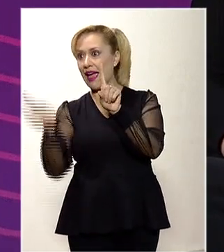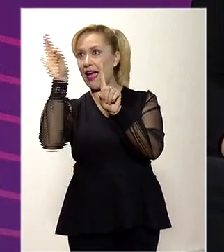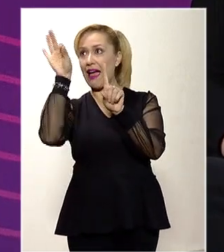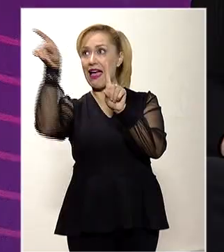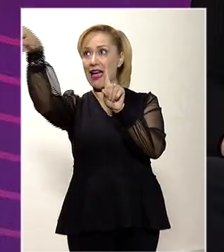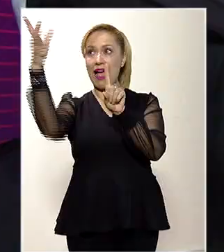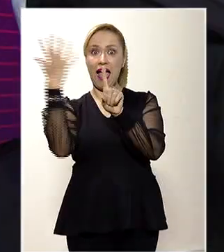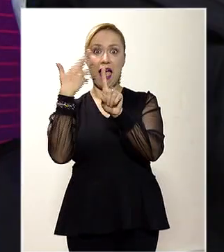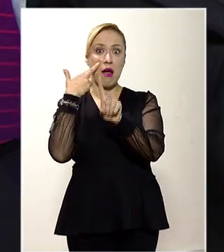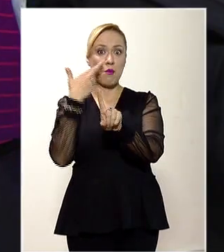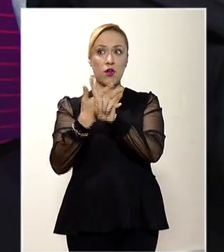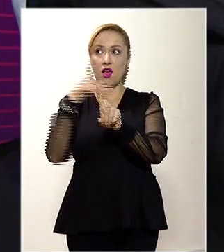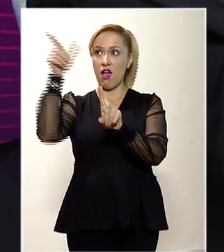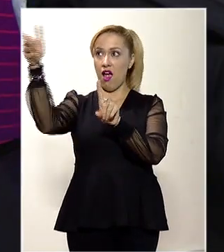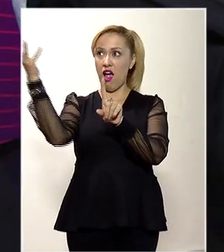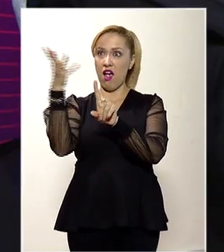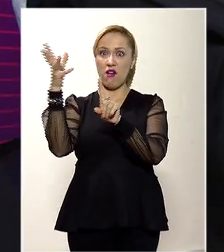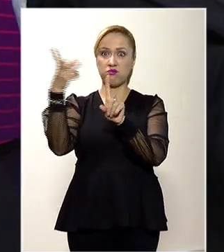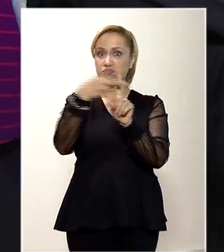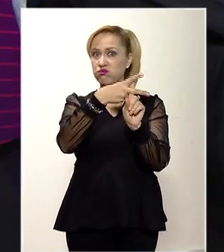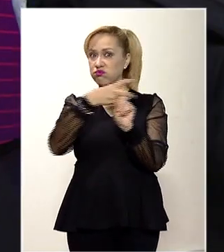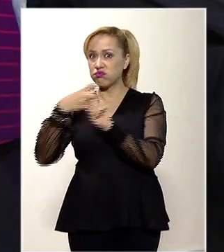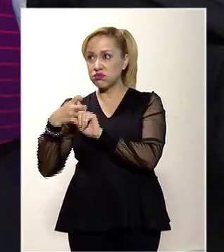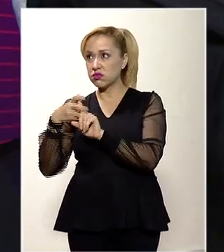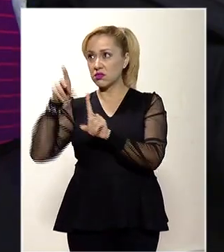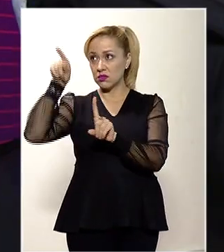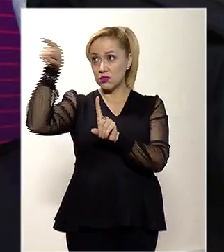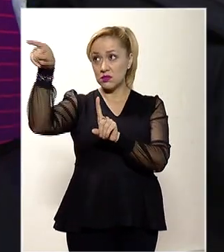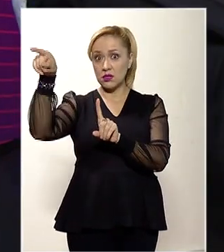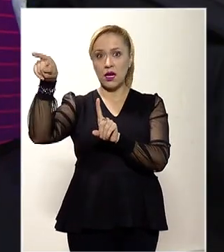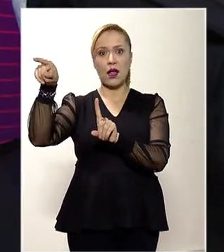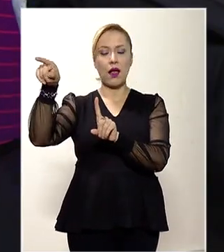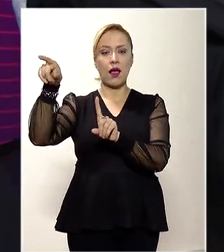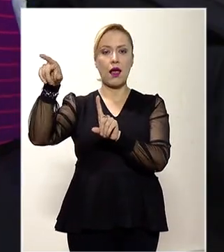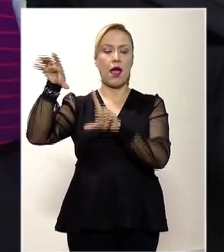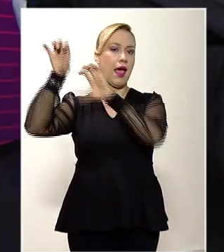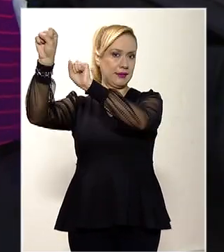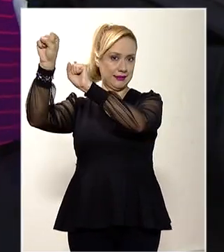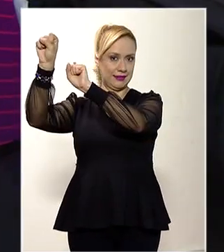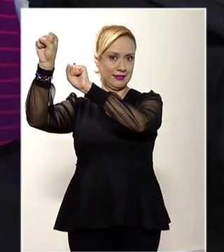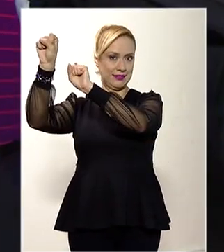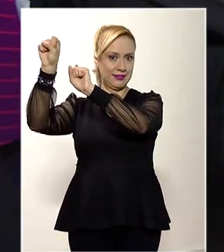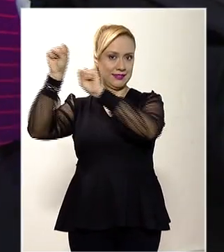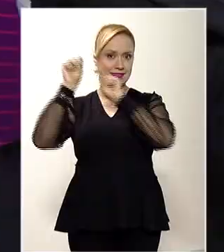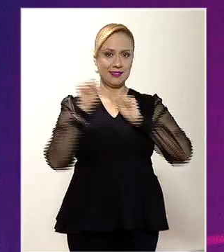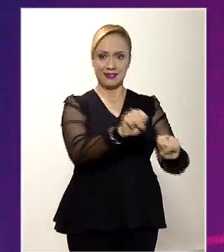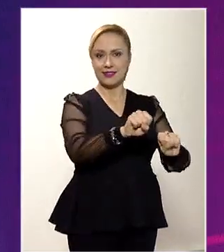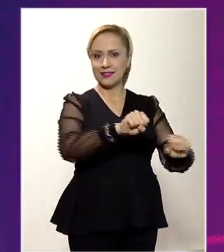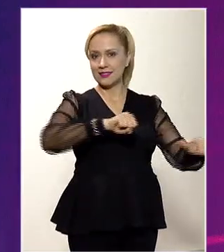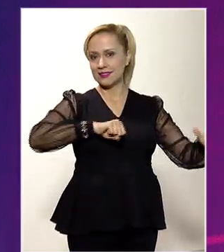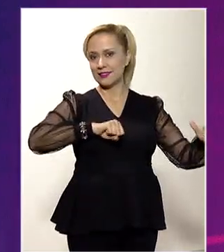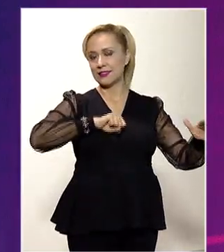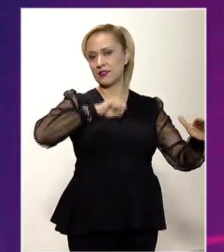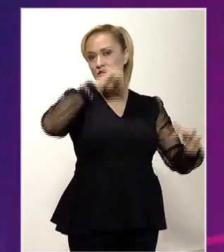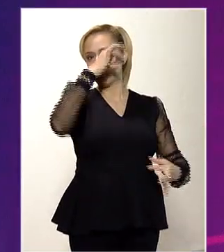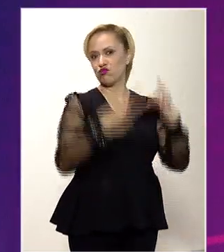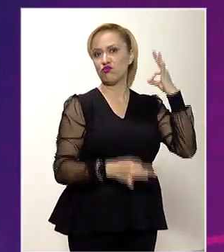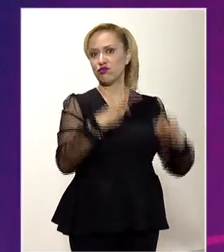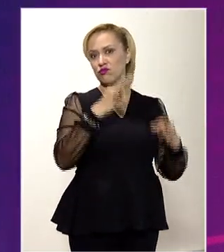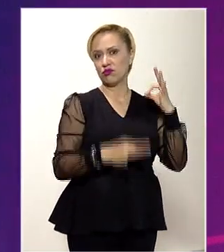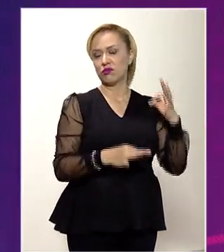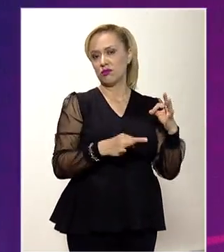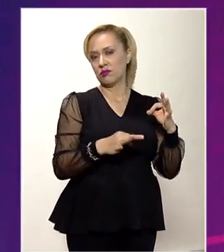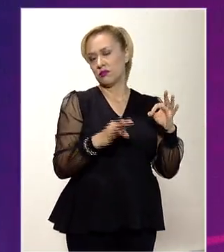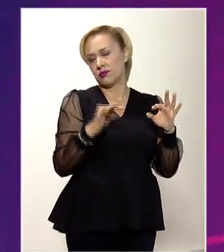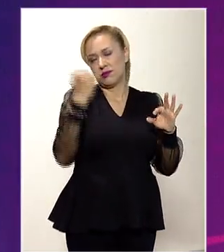responsable, supongamos un caso de secuestro, una desaparición forzada, detenían a la persona que había sido responsable de cometer el delito, se procesaba, supongamos que es uno de